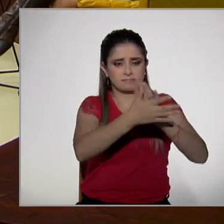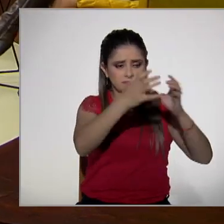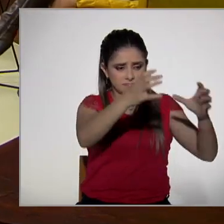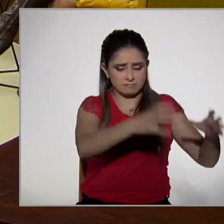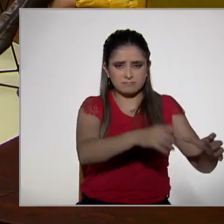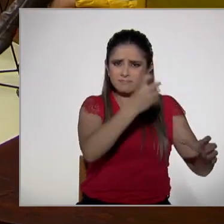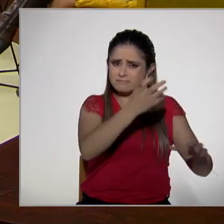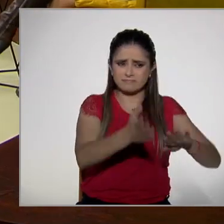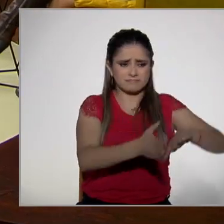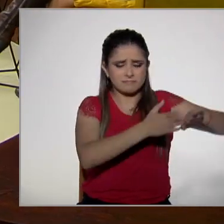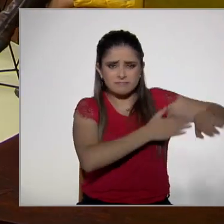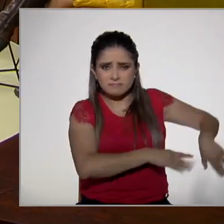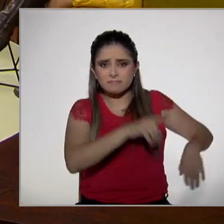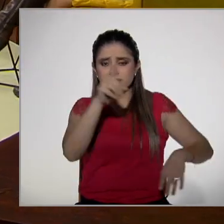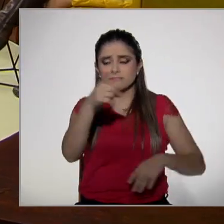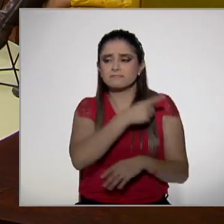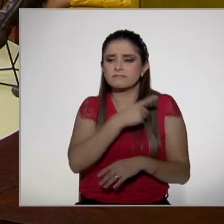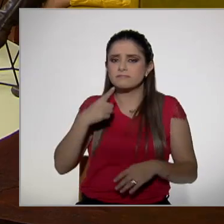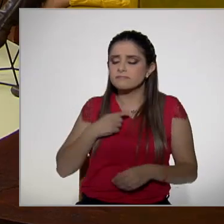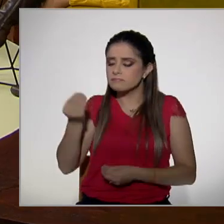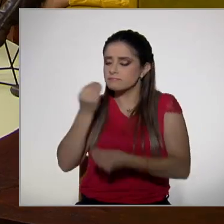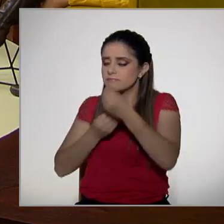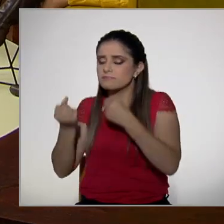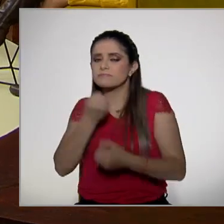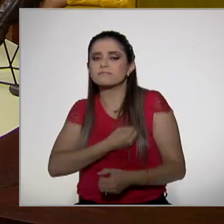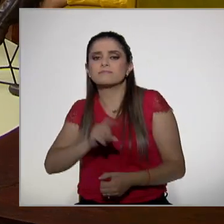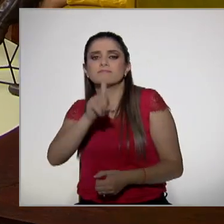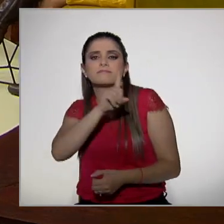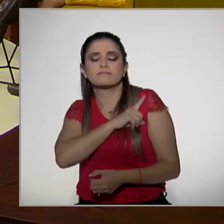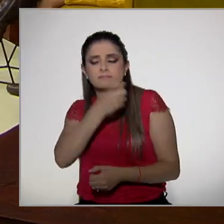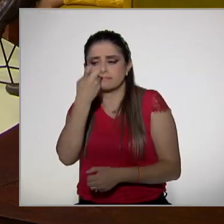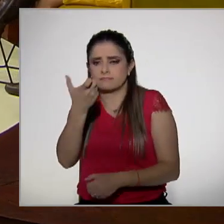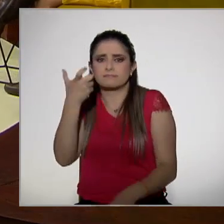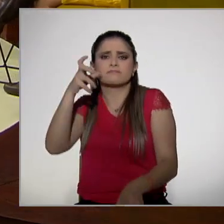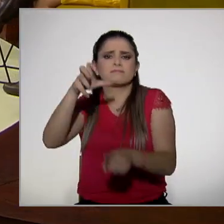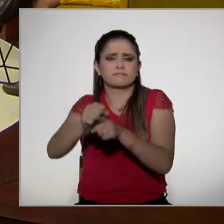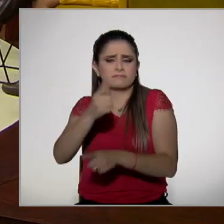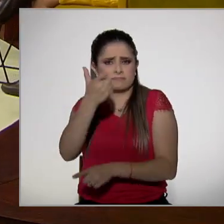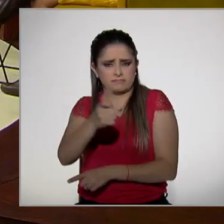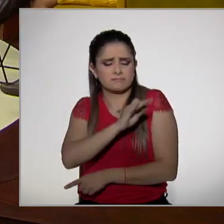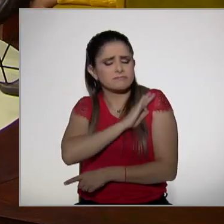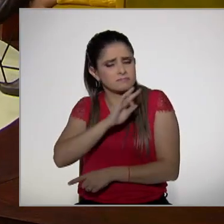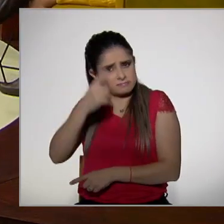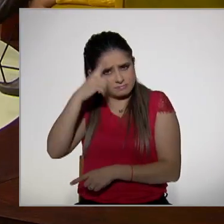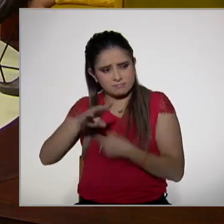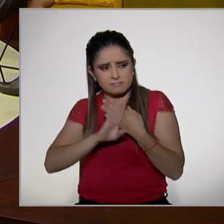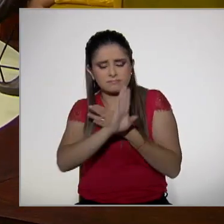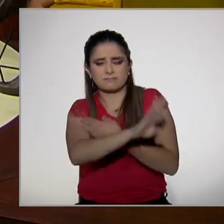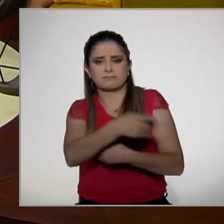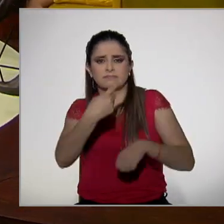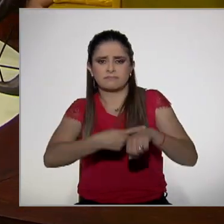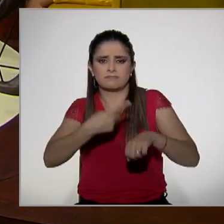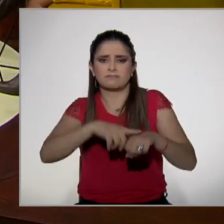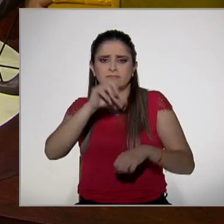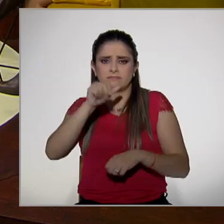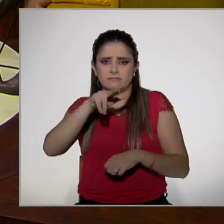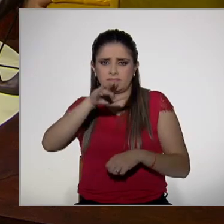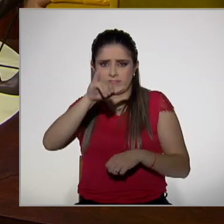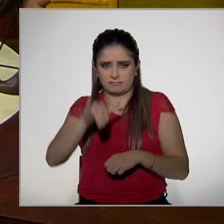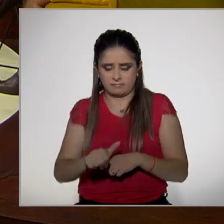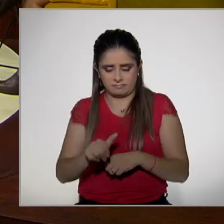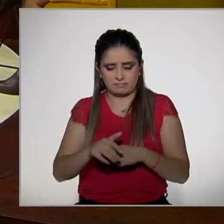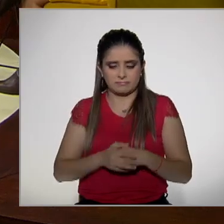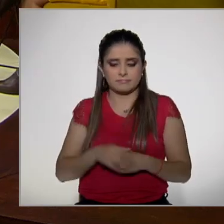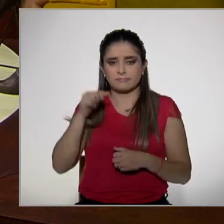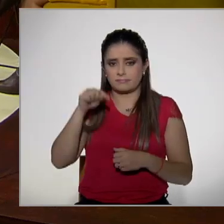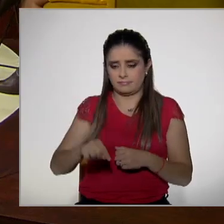dejara inicial escasos y se acercarán a una alimentación saludable podríamos evitar este tipo de problemas entonces información somos